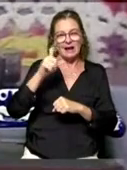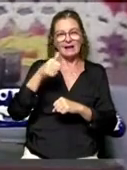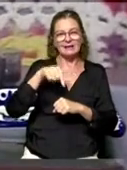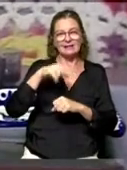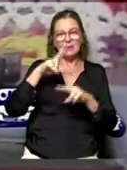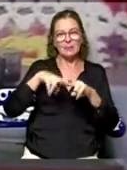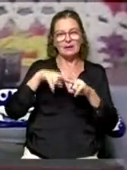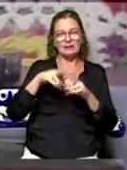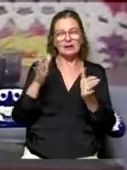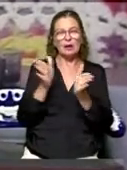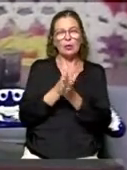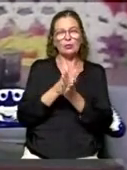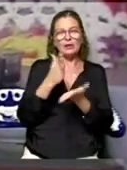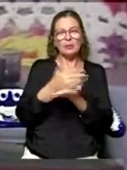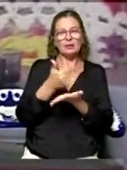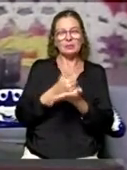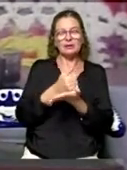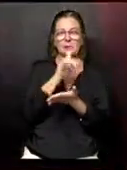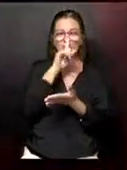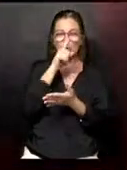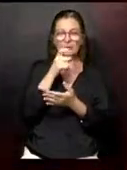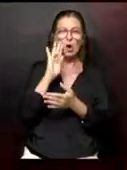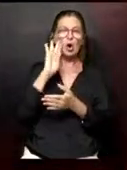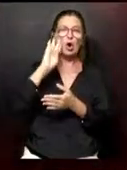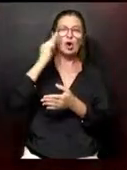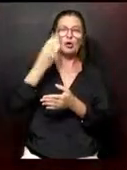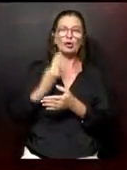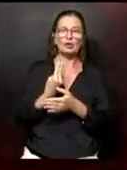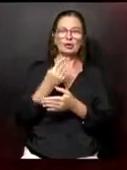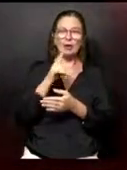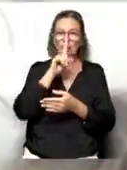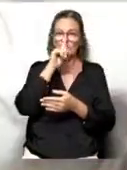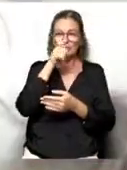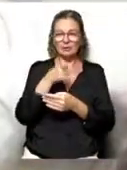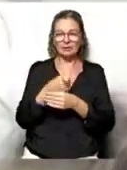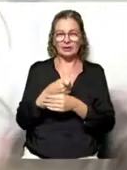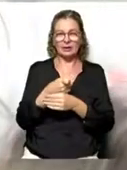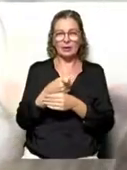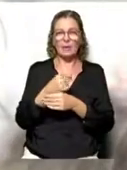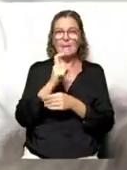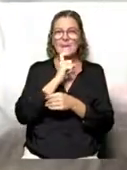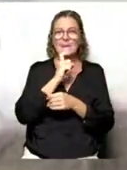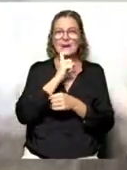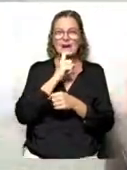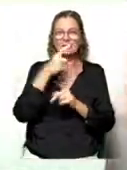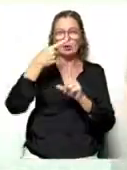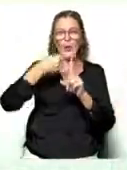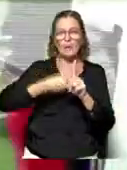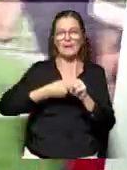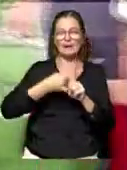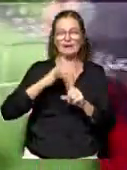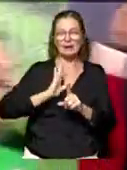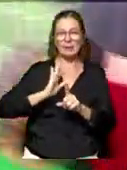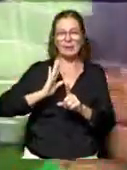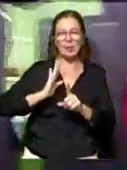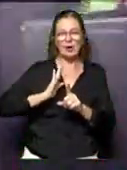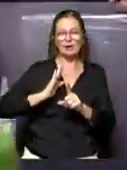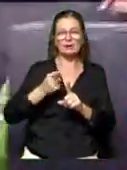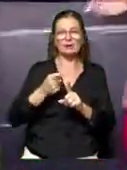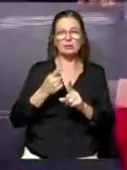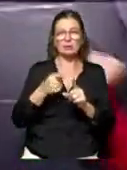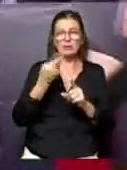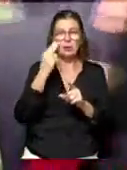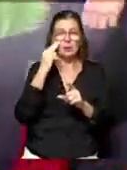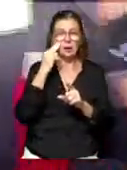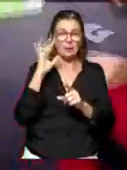en la Junta Departamental de Montevideo con la distinción montevideana en el marco de marzo como mes de la mujer. A raíz de un nuevo hecho